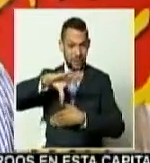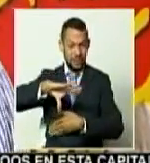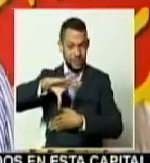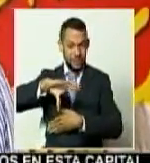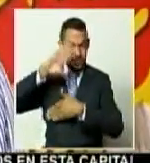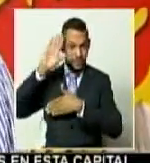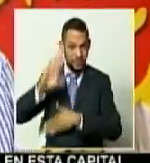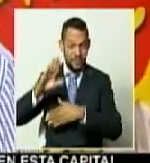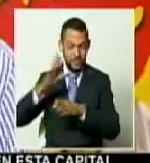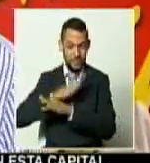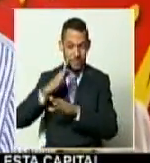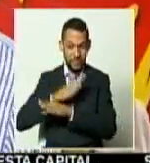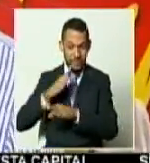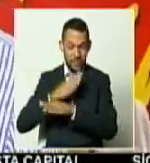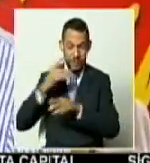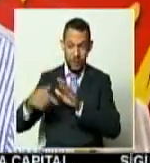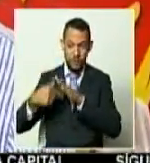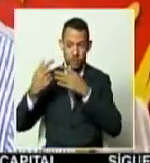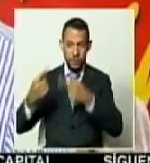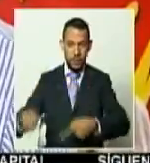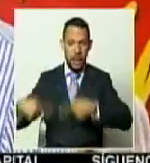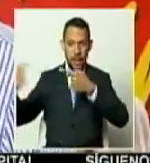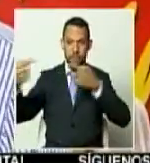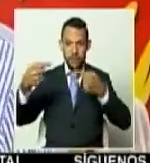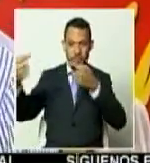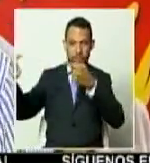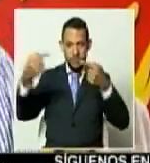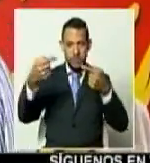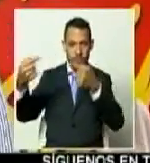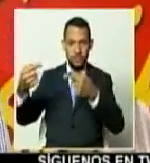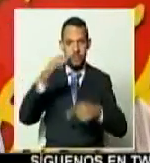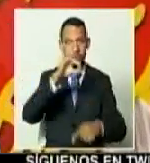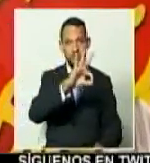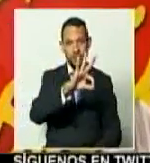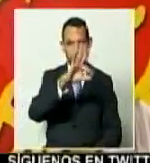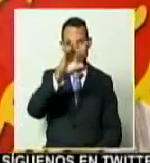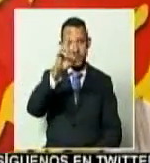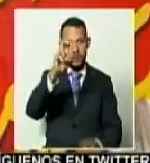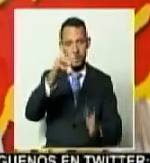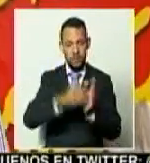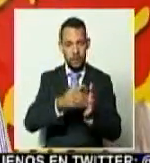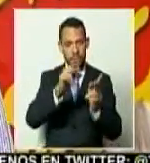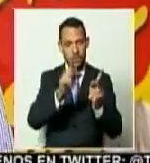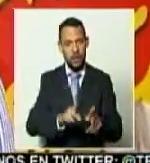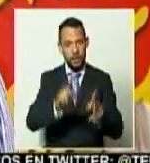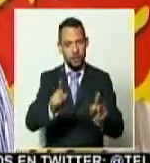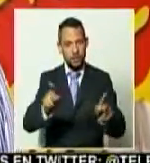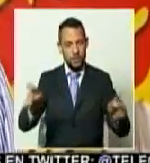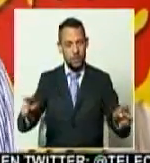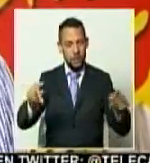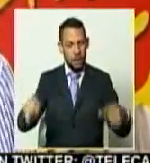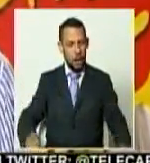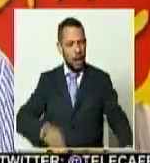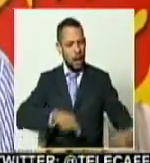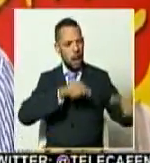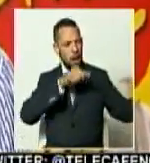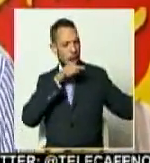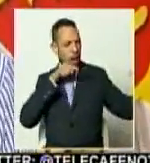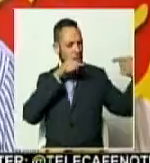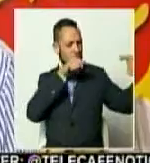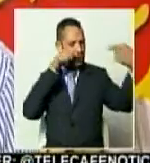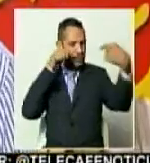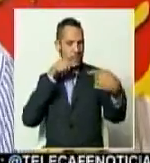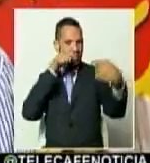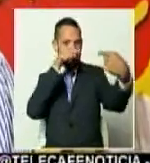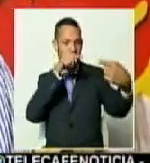sin tener unas buenas presentaciones futbolísticas lo alientan 37 mil espectadores y lo llevan a lograr los títulos o